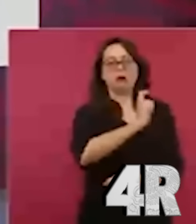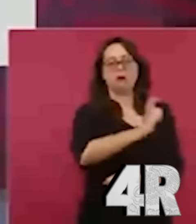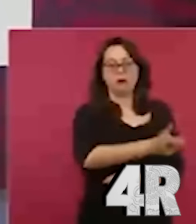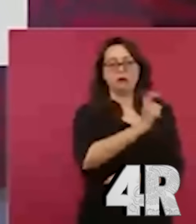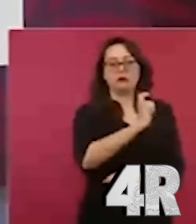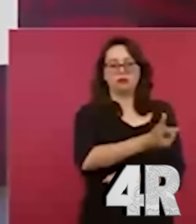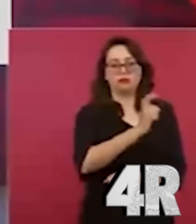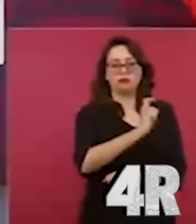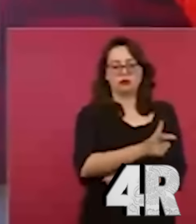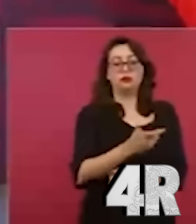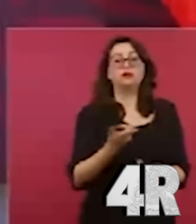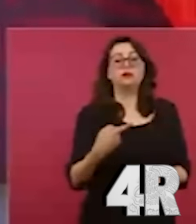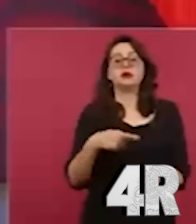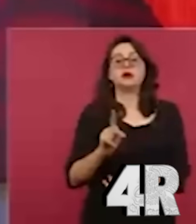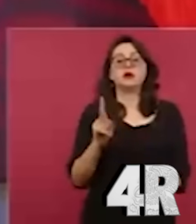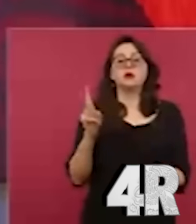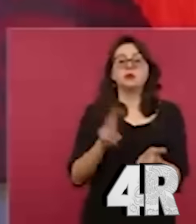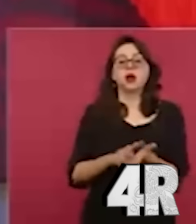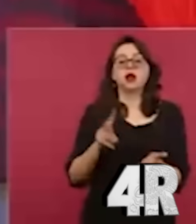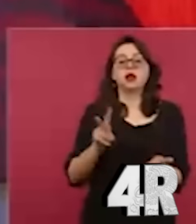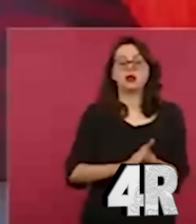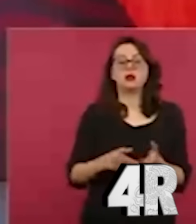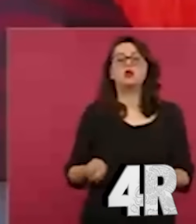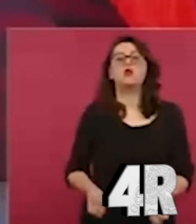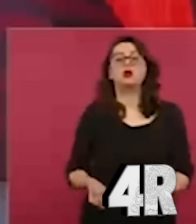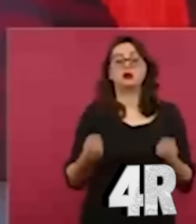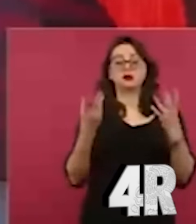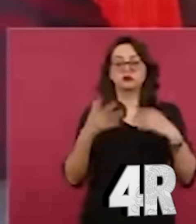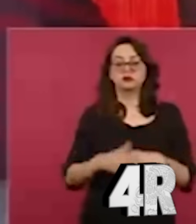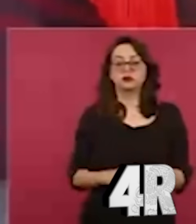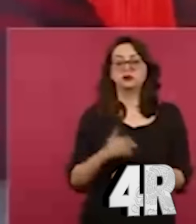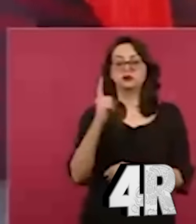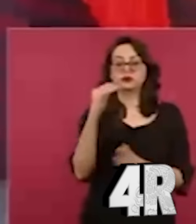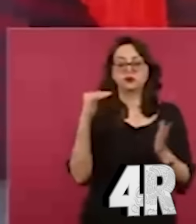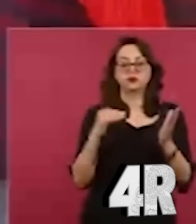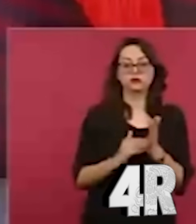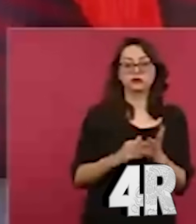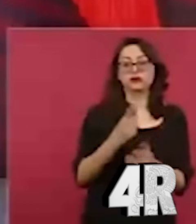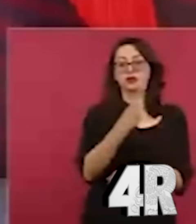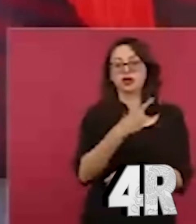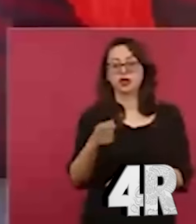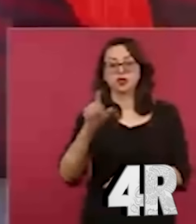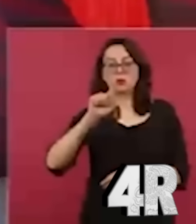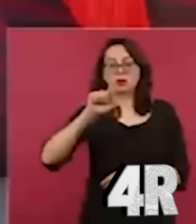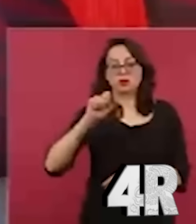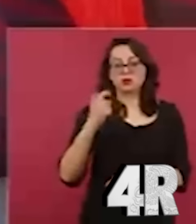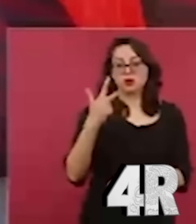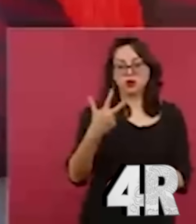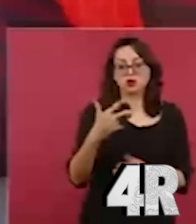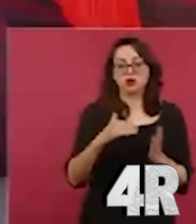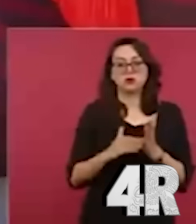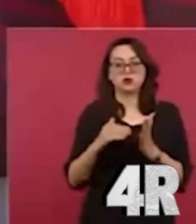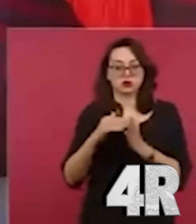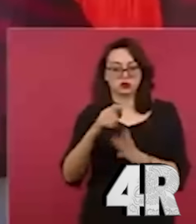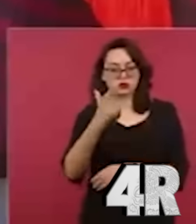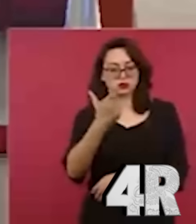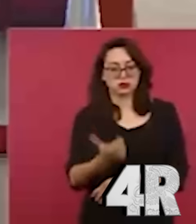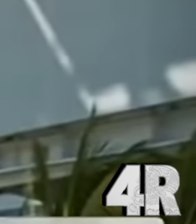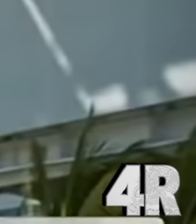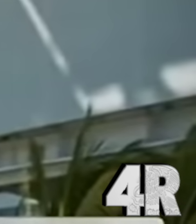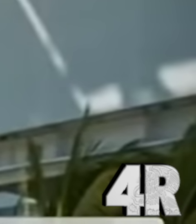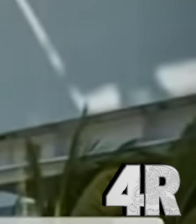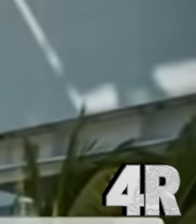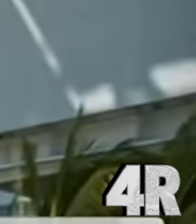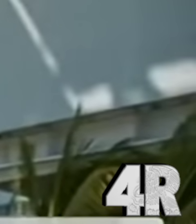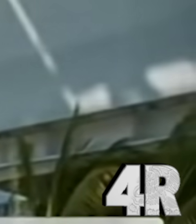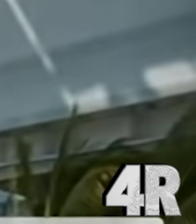ese era el nivel de desfalco. El presidente Andrés Manuel confirmó que estas empresas estaban intentando renegociar